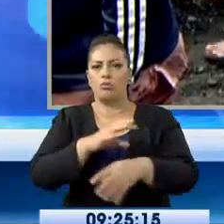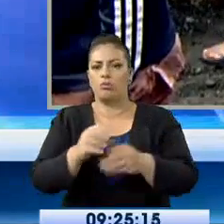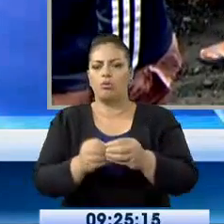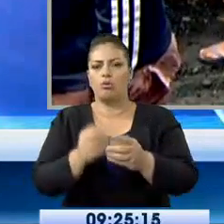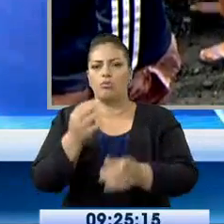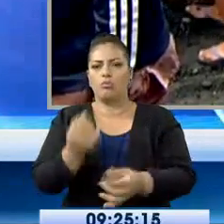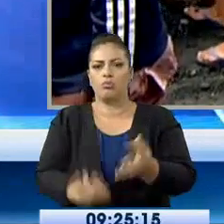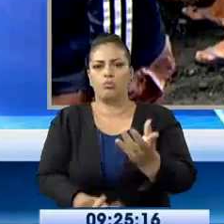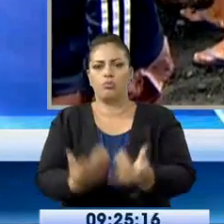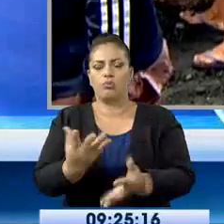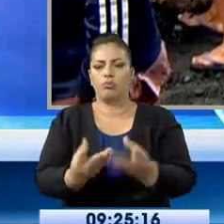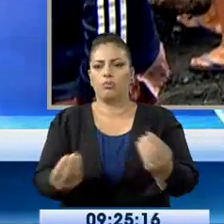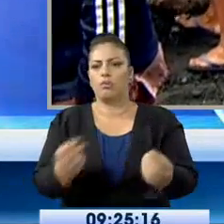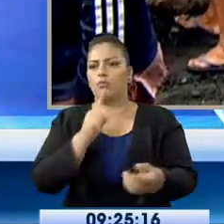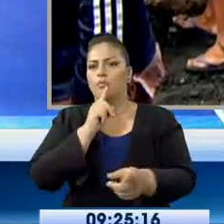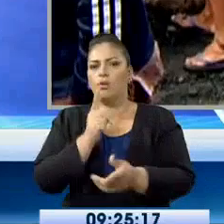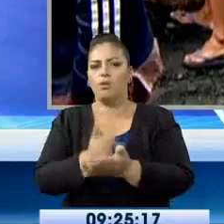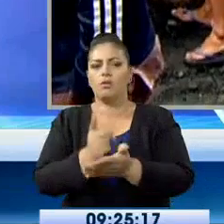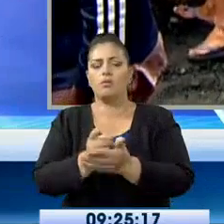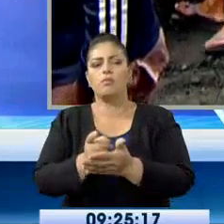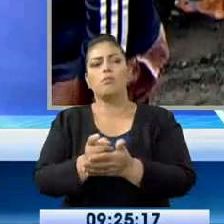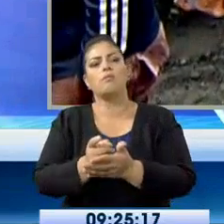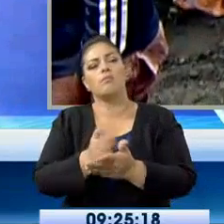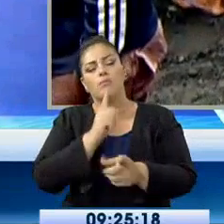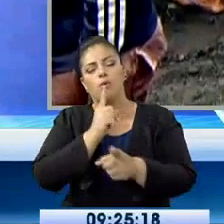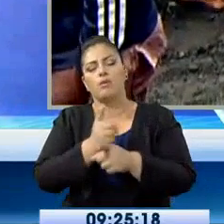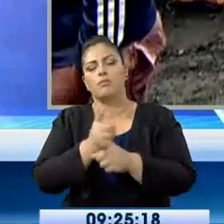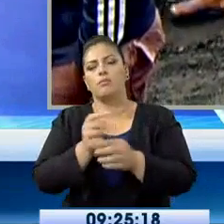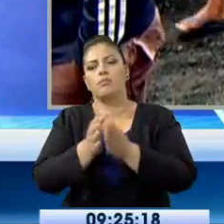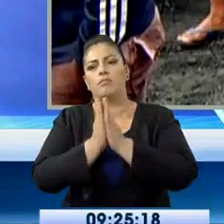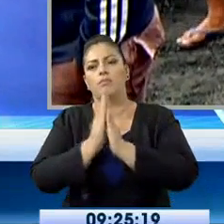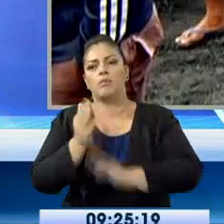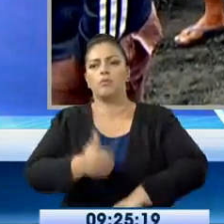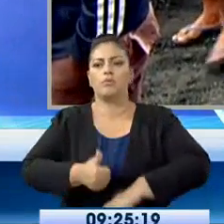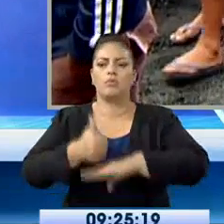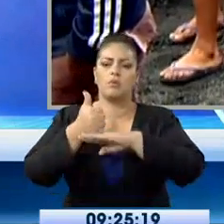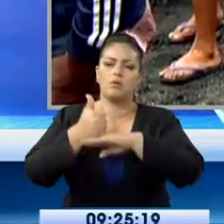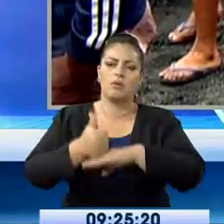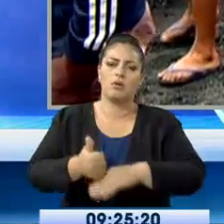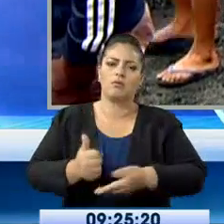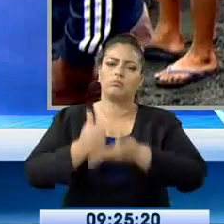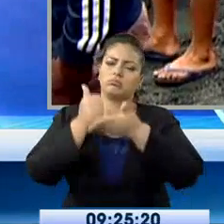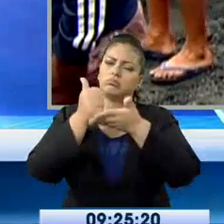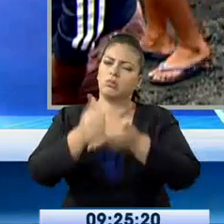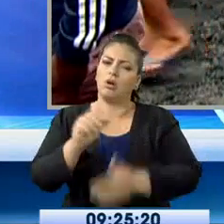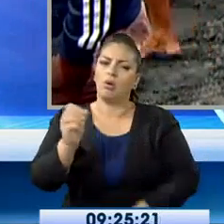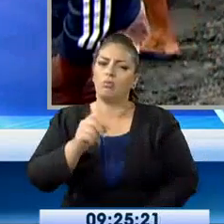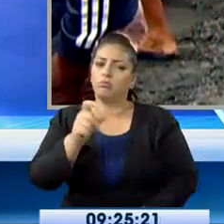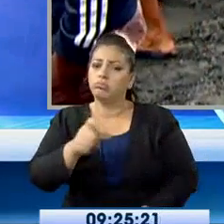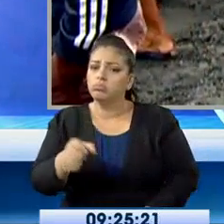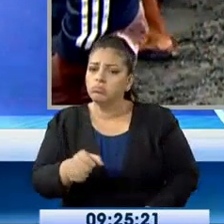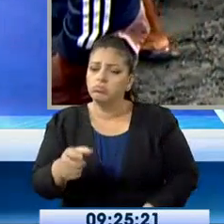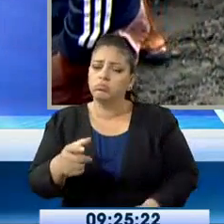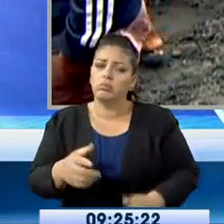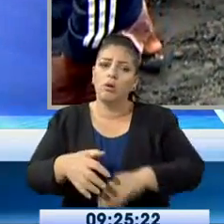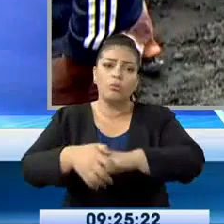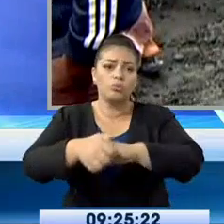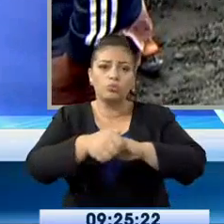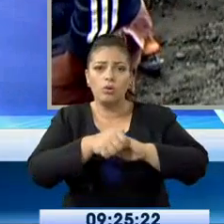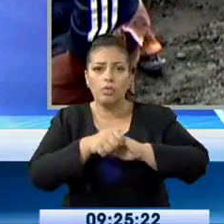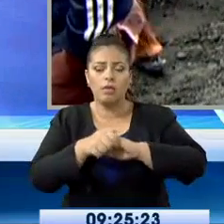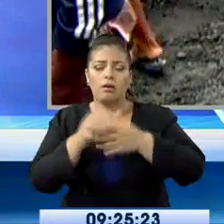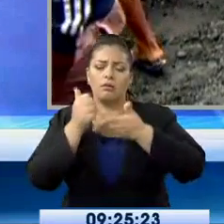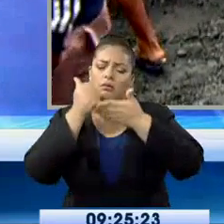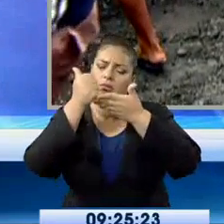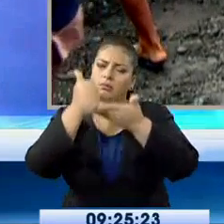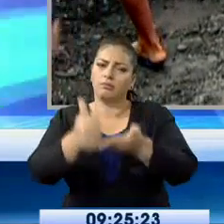clamando por la ayuda a alguna autoridad, alguna entidad, incluso a los amigos televidentes que puedan hacerse presentes. Este es el informe que les llevamos hasta el momento